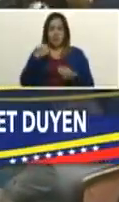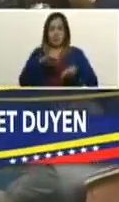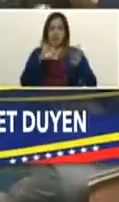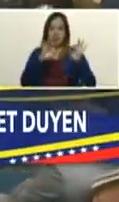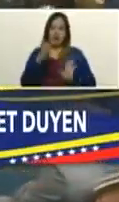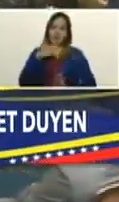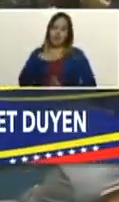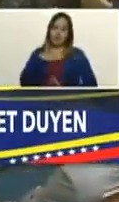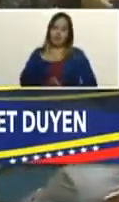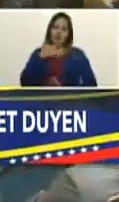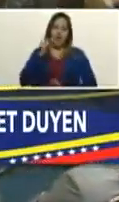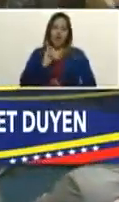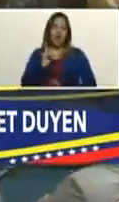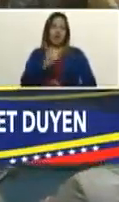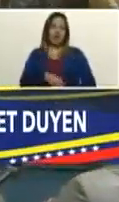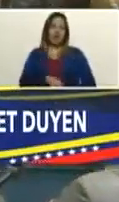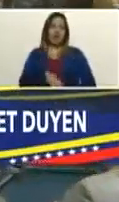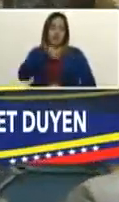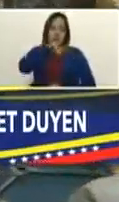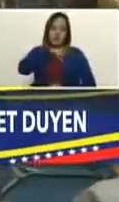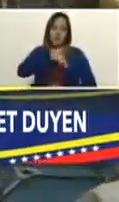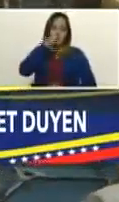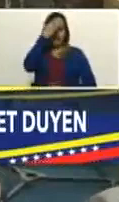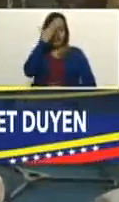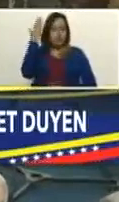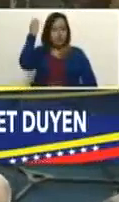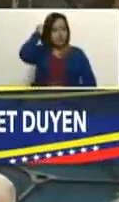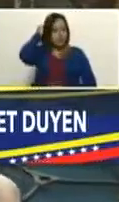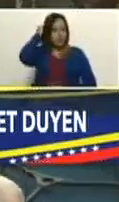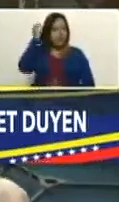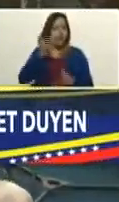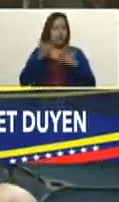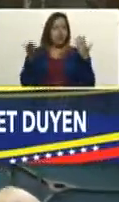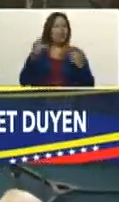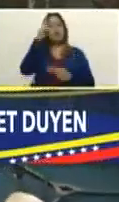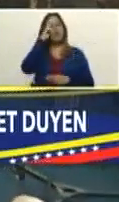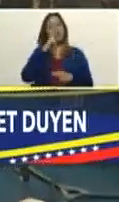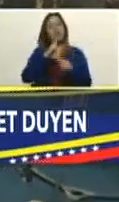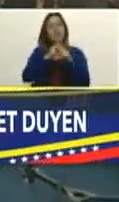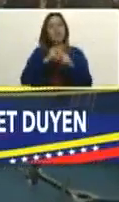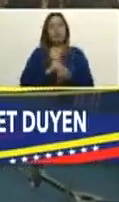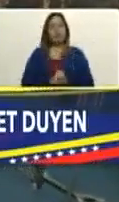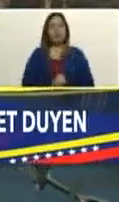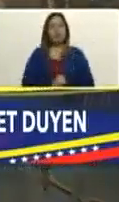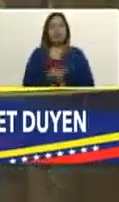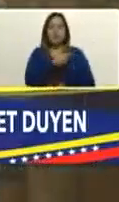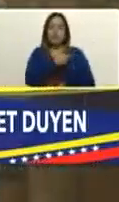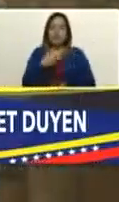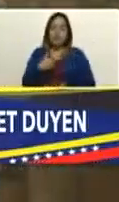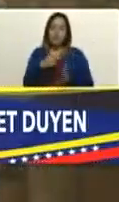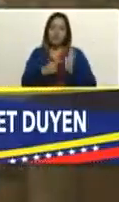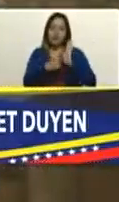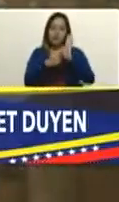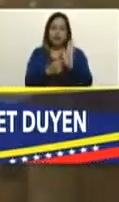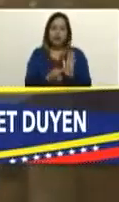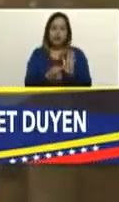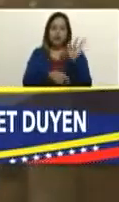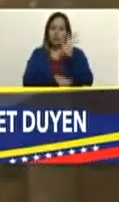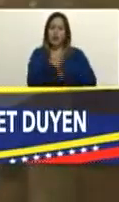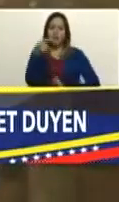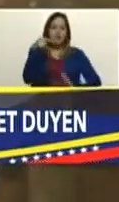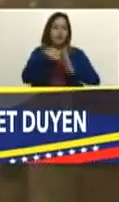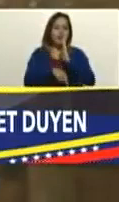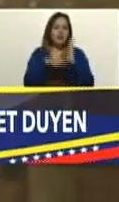al recibir el orden Francisco de Miranda es un gran honor. Quisiera expresar mis más